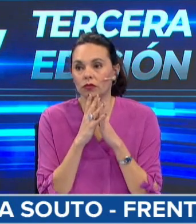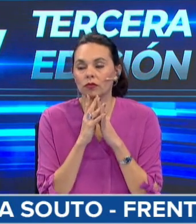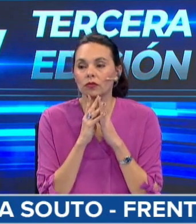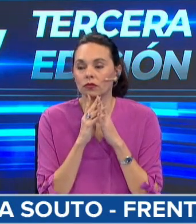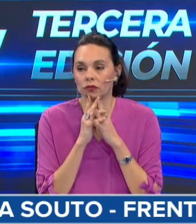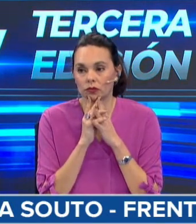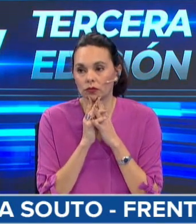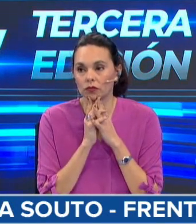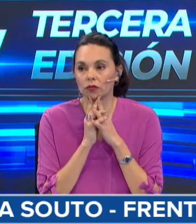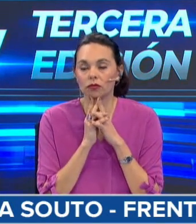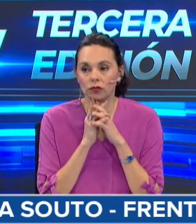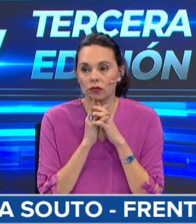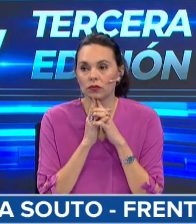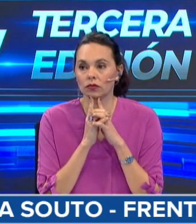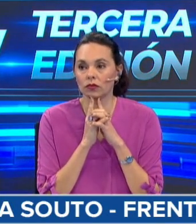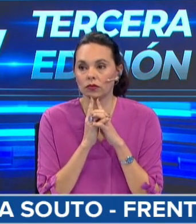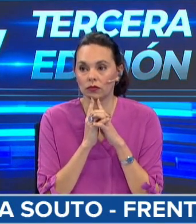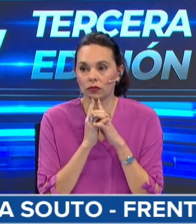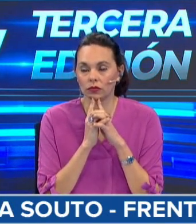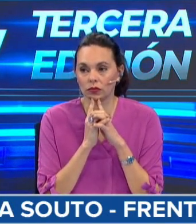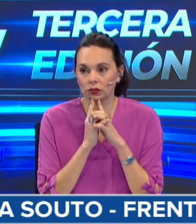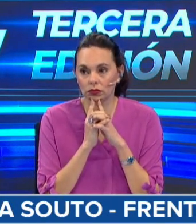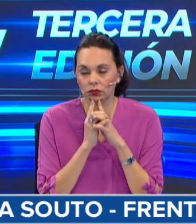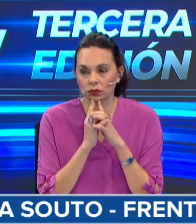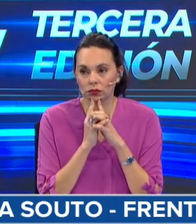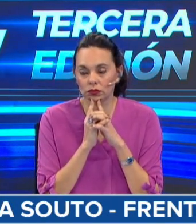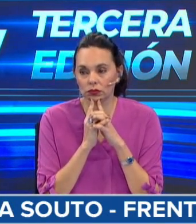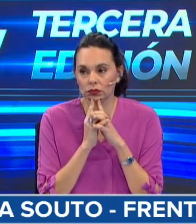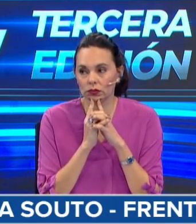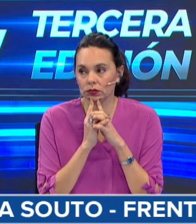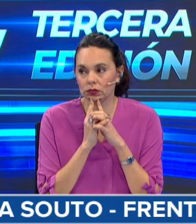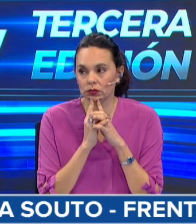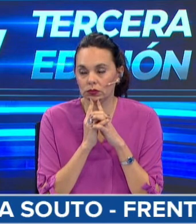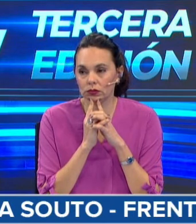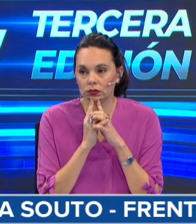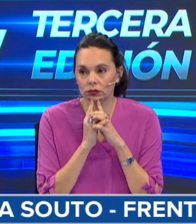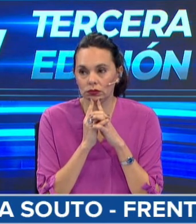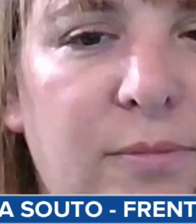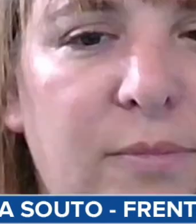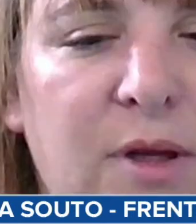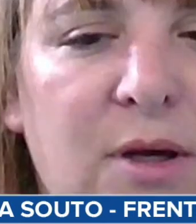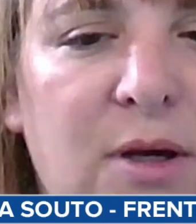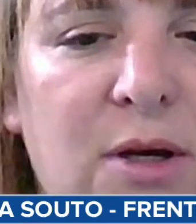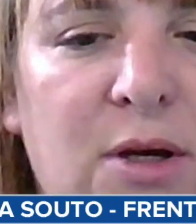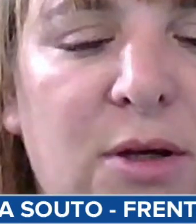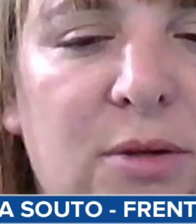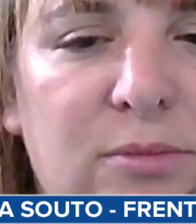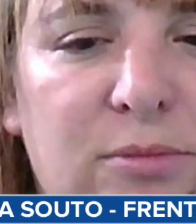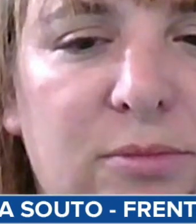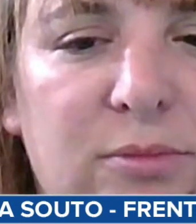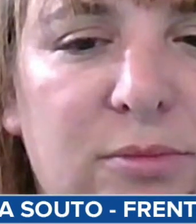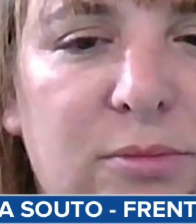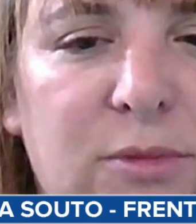lo trataremos a la brevedad. ¿Usted tiene una agenda en esa comisión que quería desarrollar o algún proyecto que está esperando que se trate?